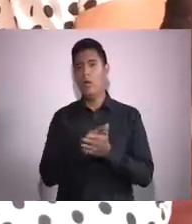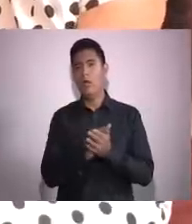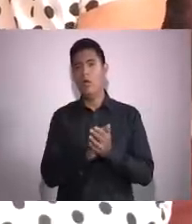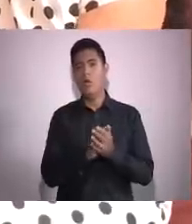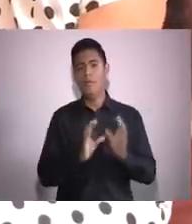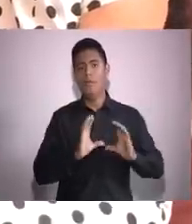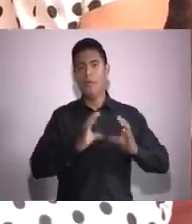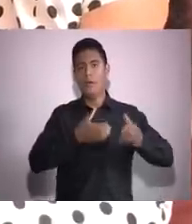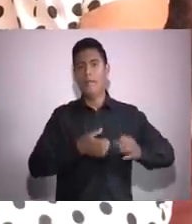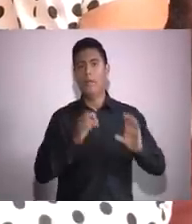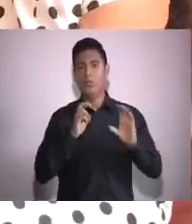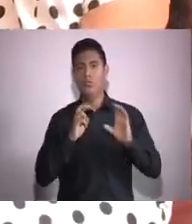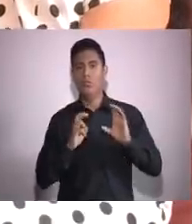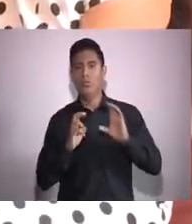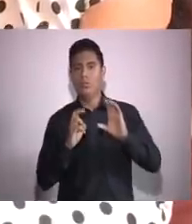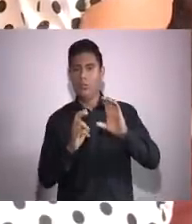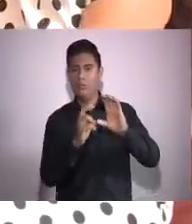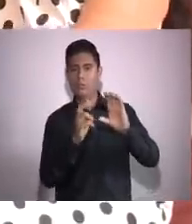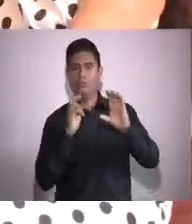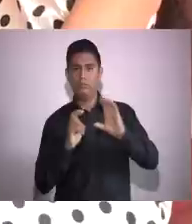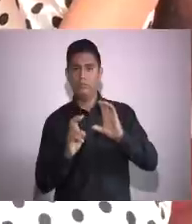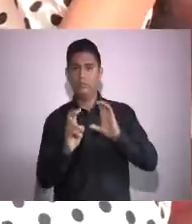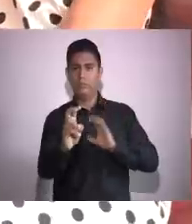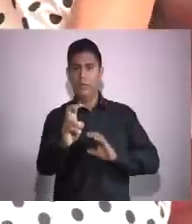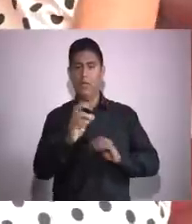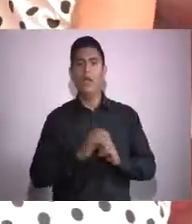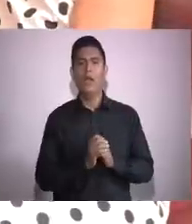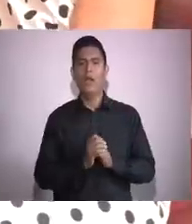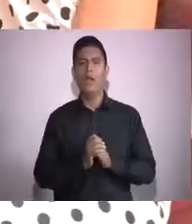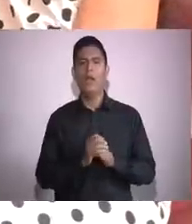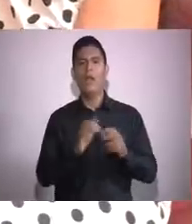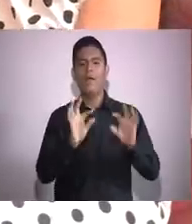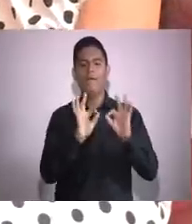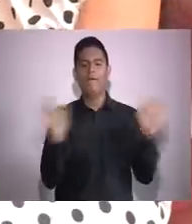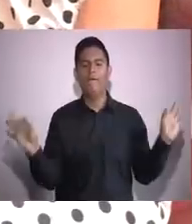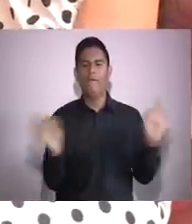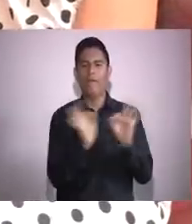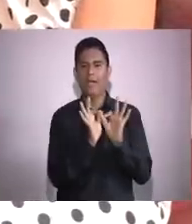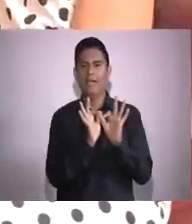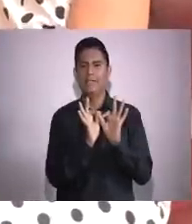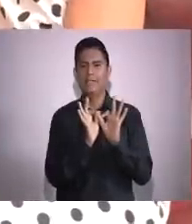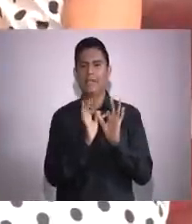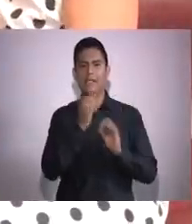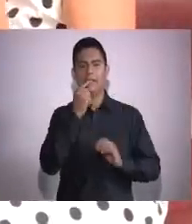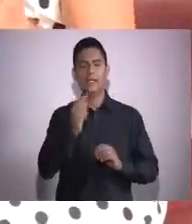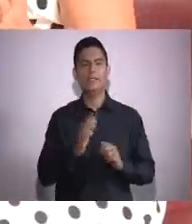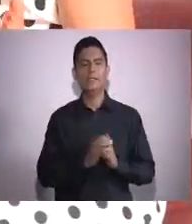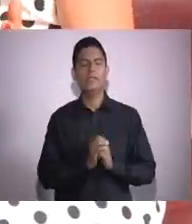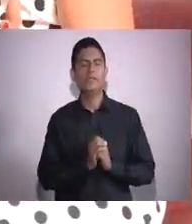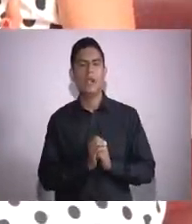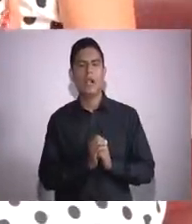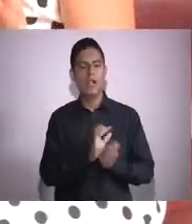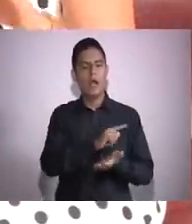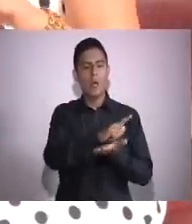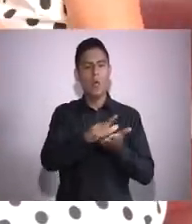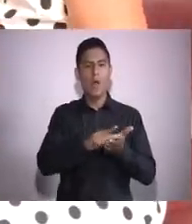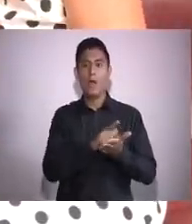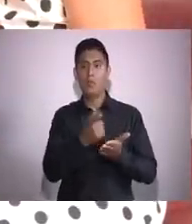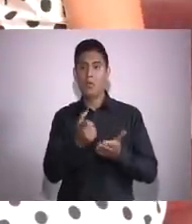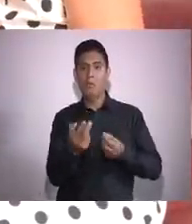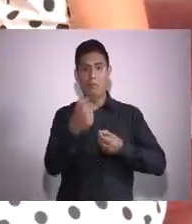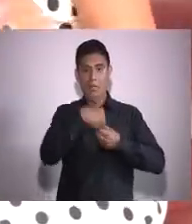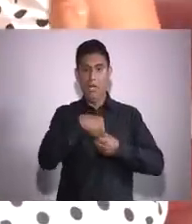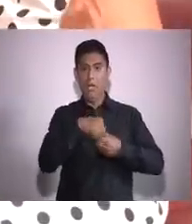a través de la Dirección de Turismo, ha creado la marca turística que es Lago Agrio. Si no